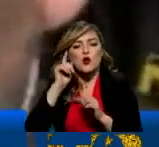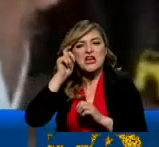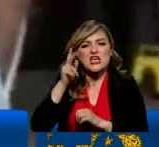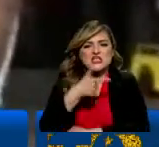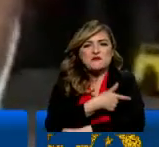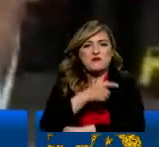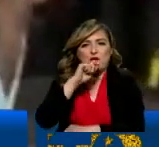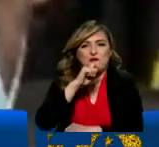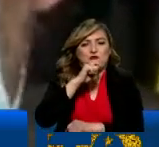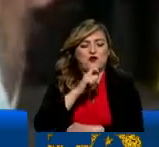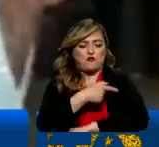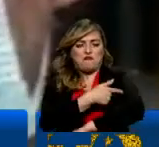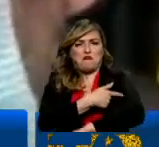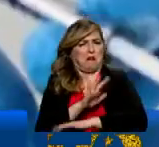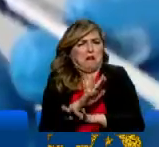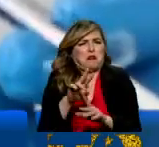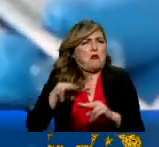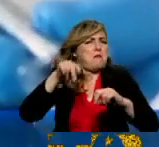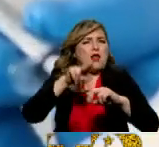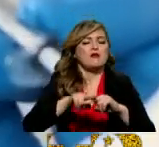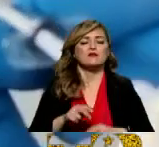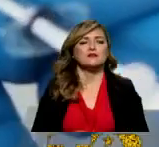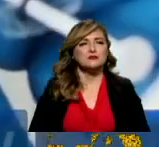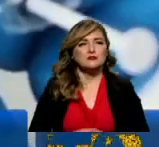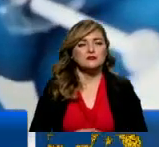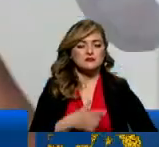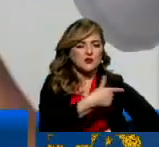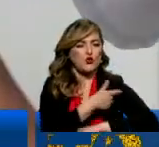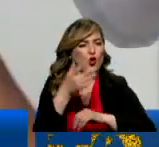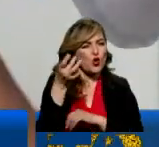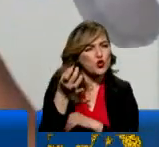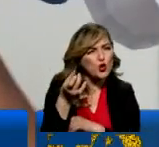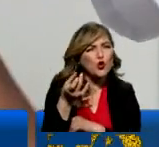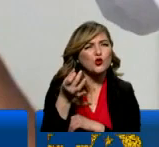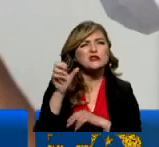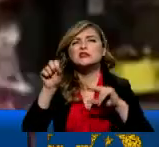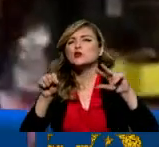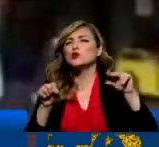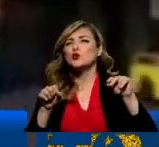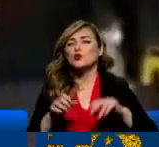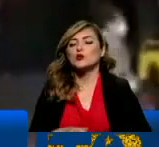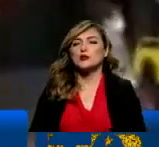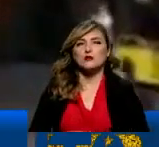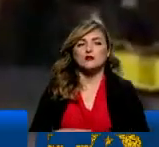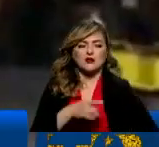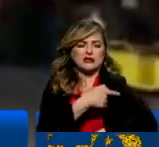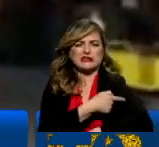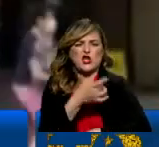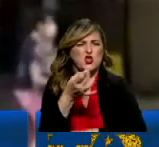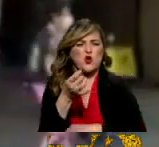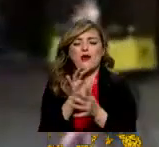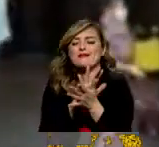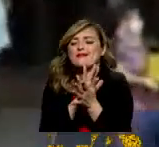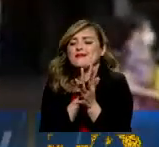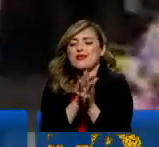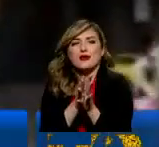pero en realidad lo sentí a temperatura ambiente. ¿Y si hubo dolor después de la inyección? Esto fue lo que nos dijo. En ese momento no sentí nada de dolor.